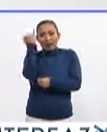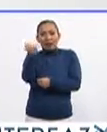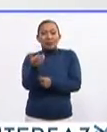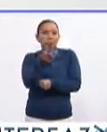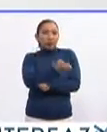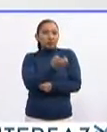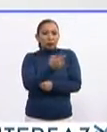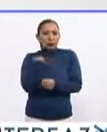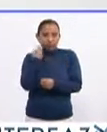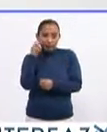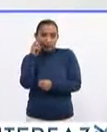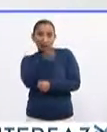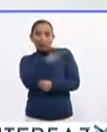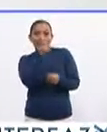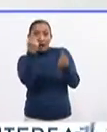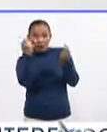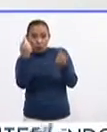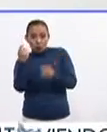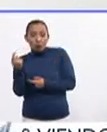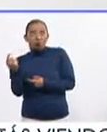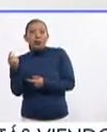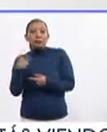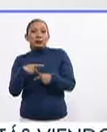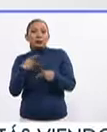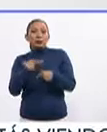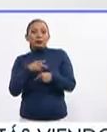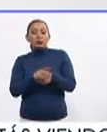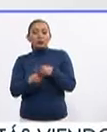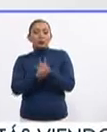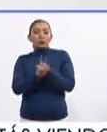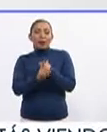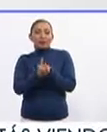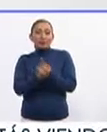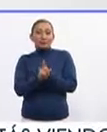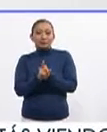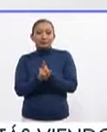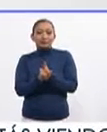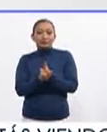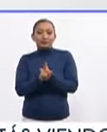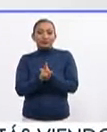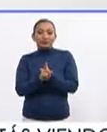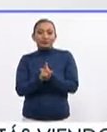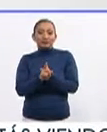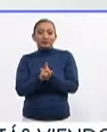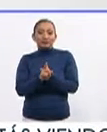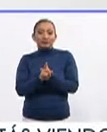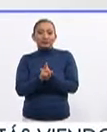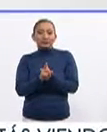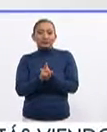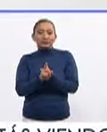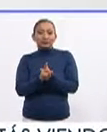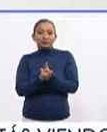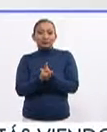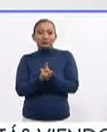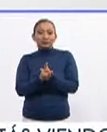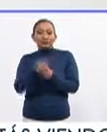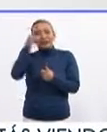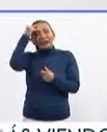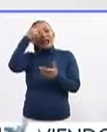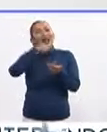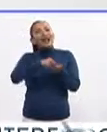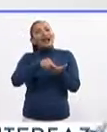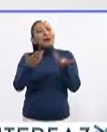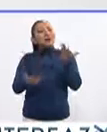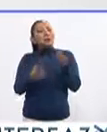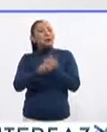y que por ahí hablan algunos que uno de los problemas grandes y se piensa en un momento